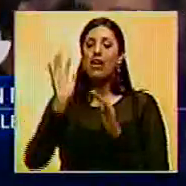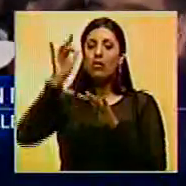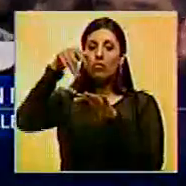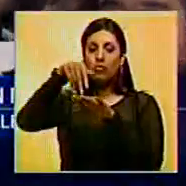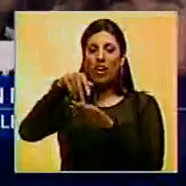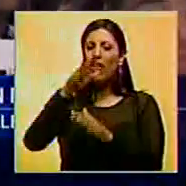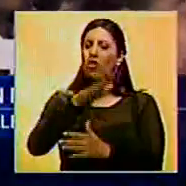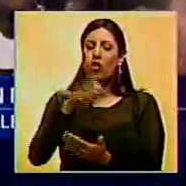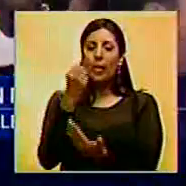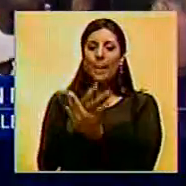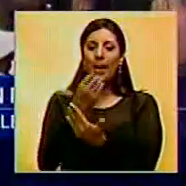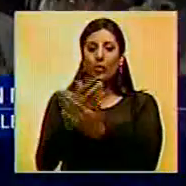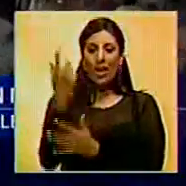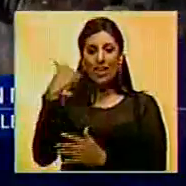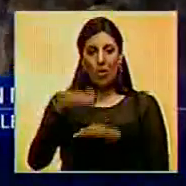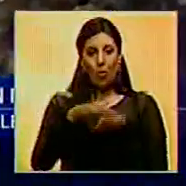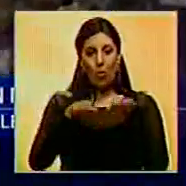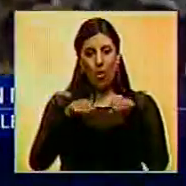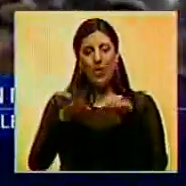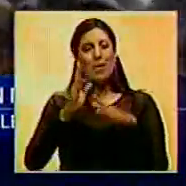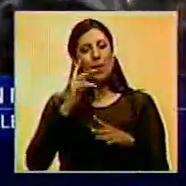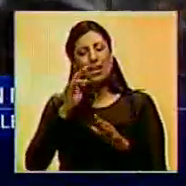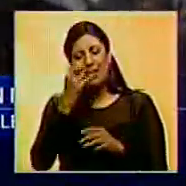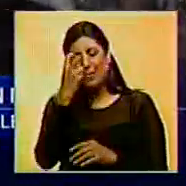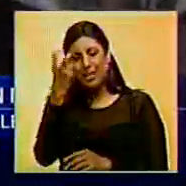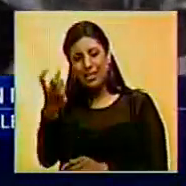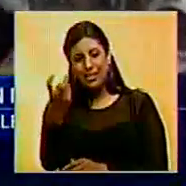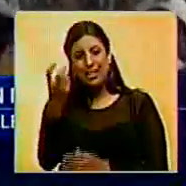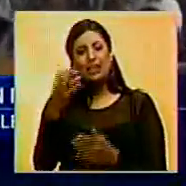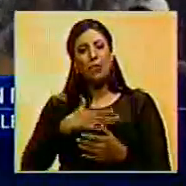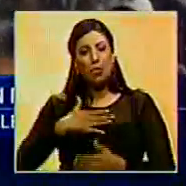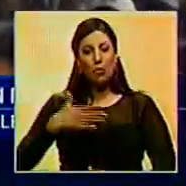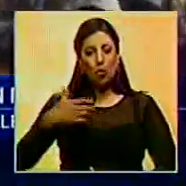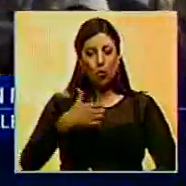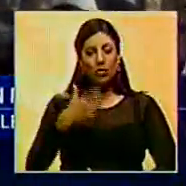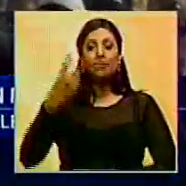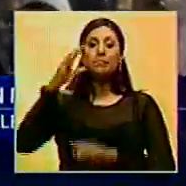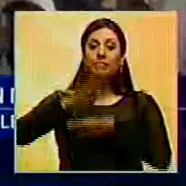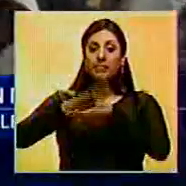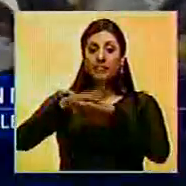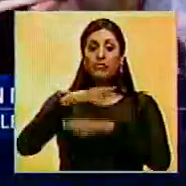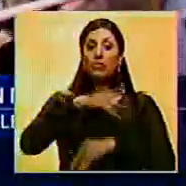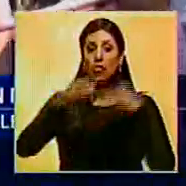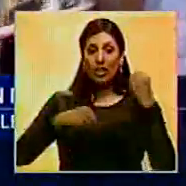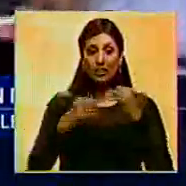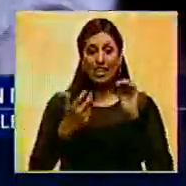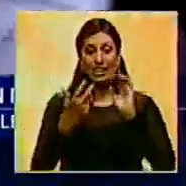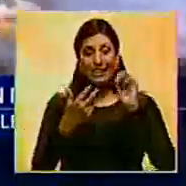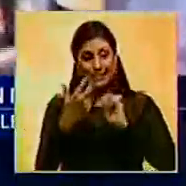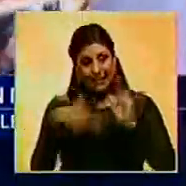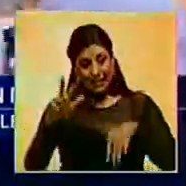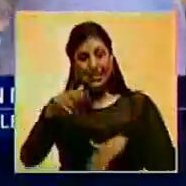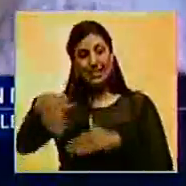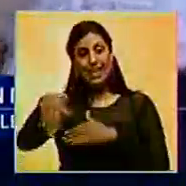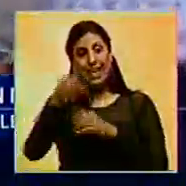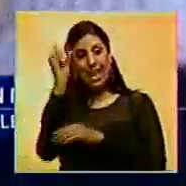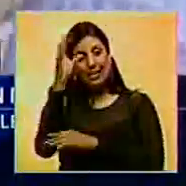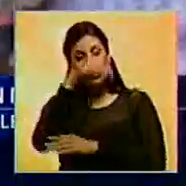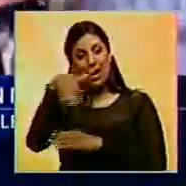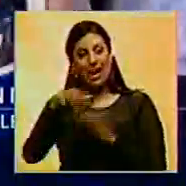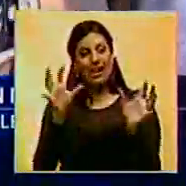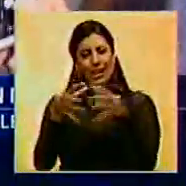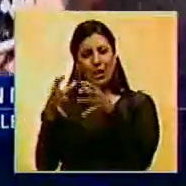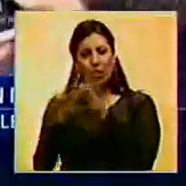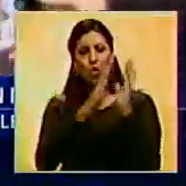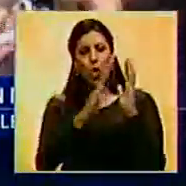este jueves a Maturín para cumplir una gira pautada por la Mesa de la Unidad Democrática. Manifestó que realizarán tres asambleas de calle, reuniones